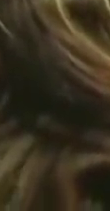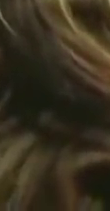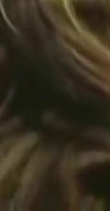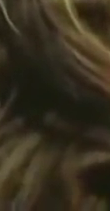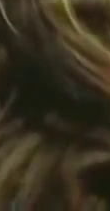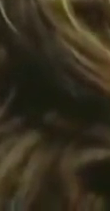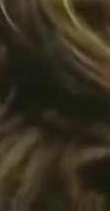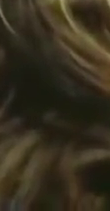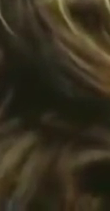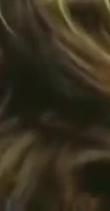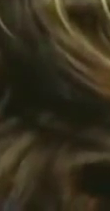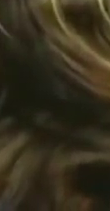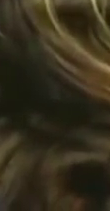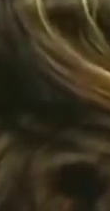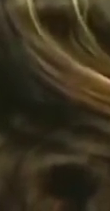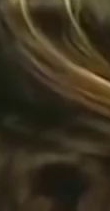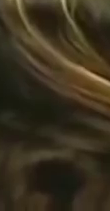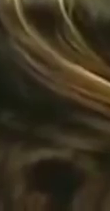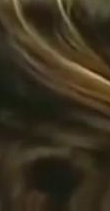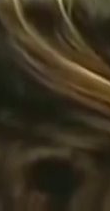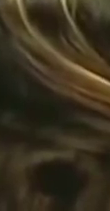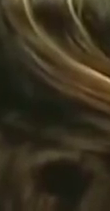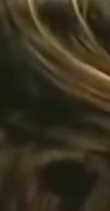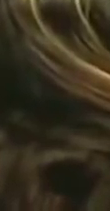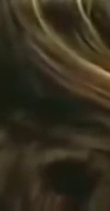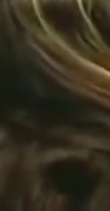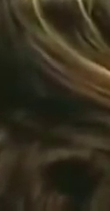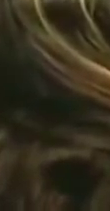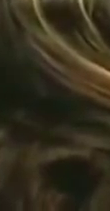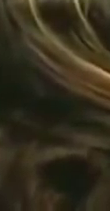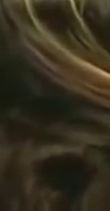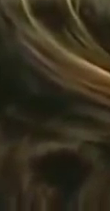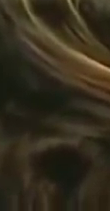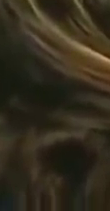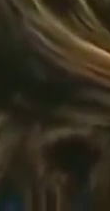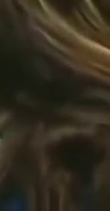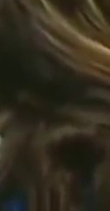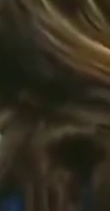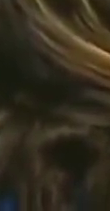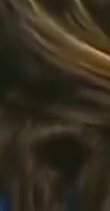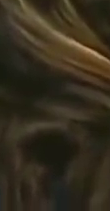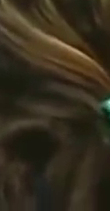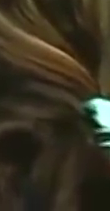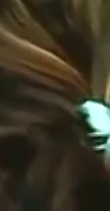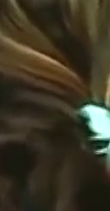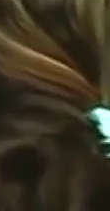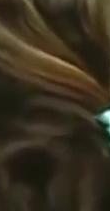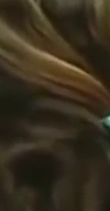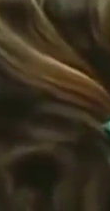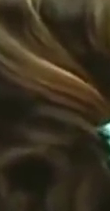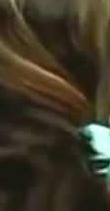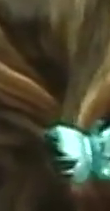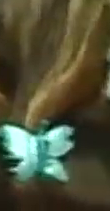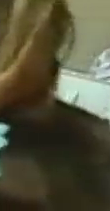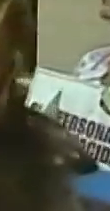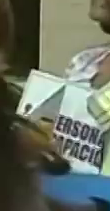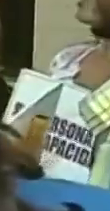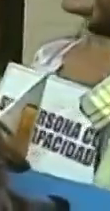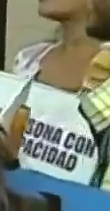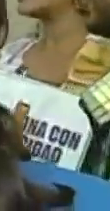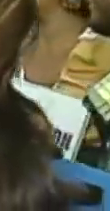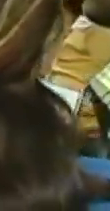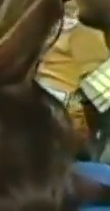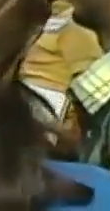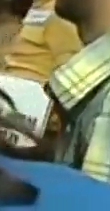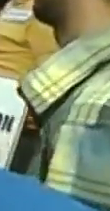fiestas decembrinas de unión, de compartir en familia. Lo acompaña el ministro para la vivienda, Ildemaro Villarroel, así como también